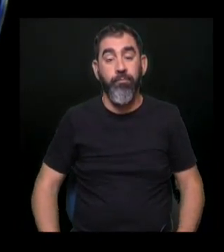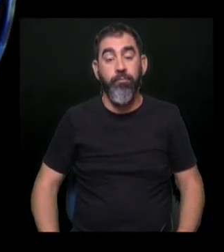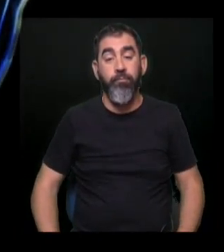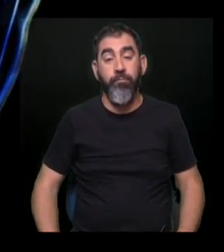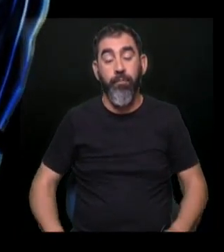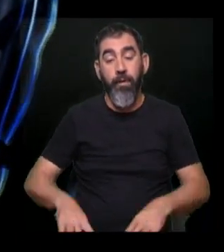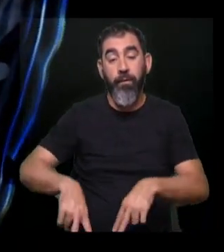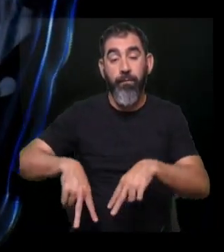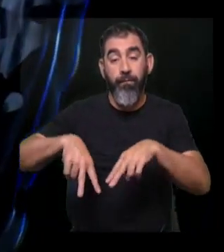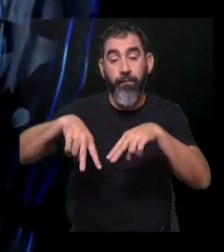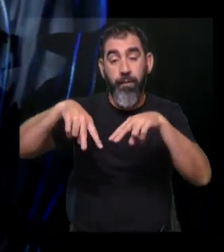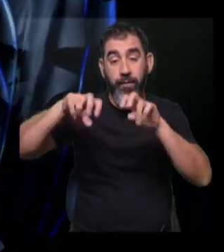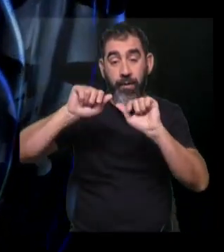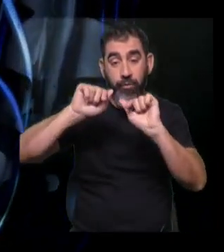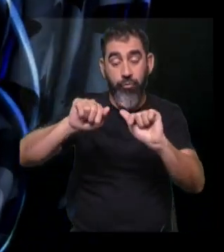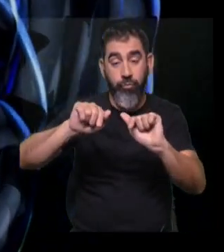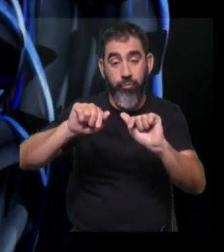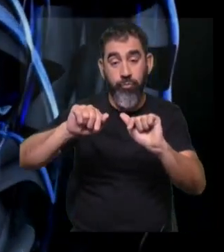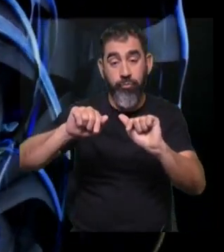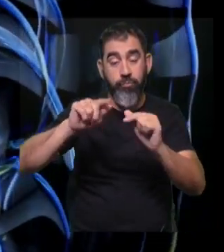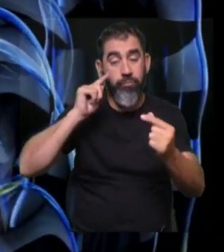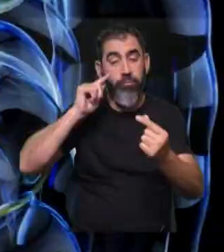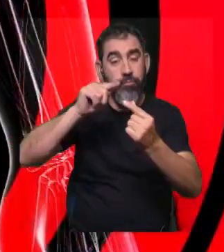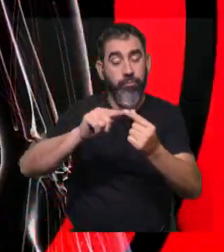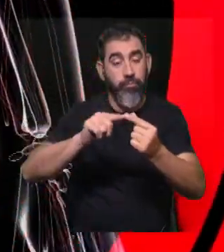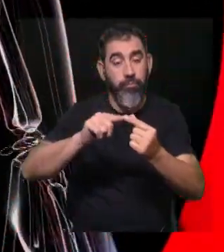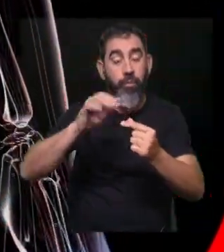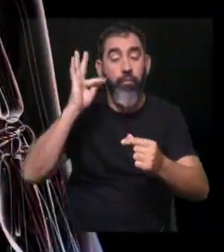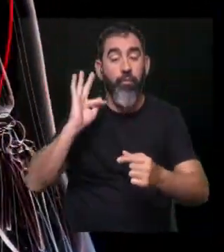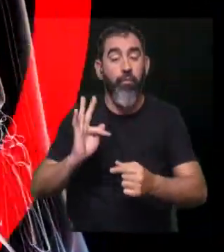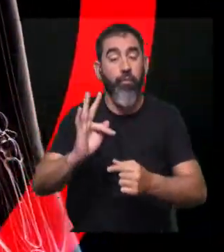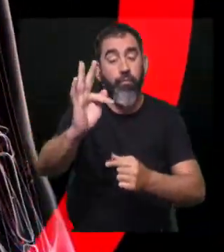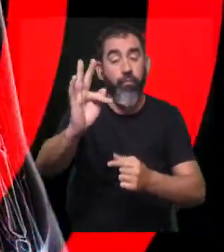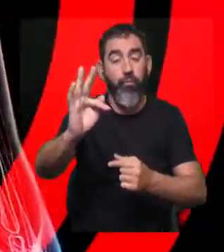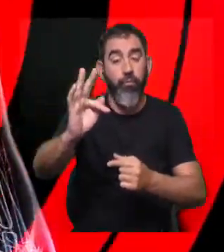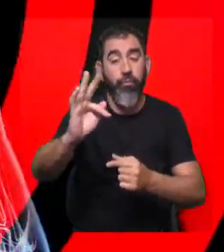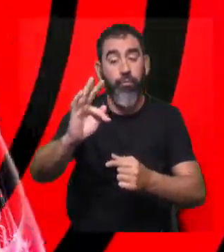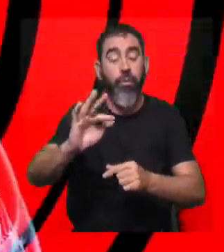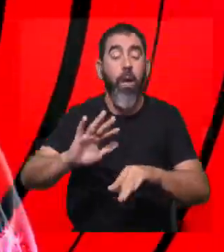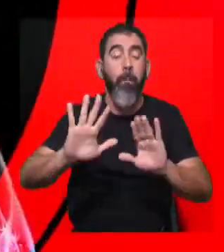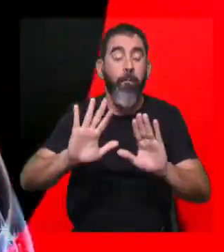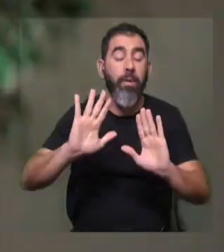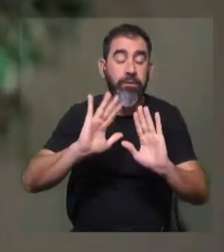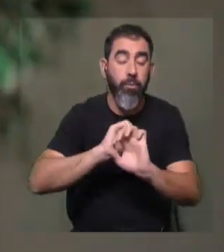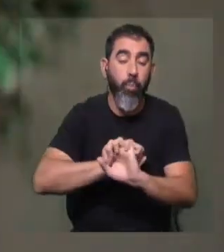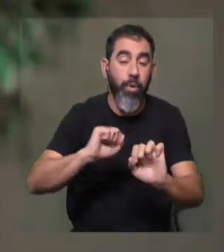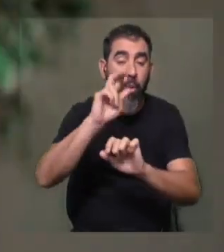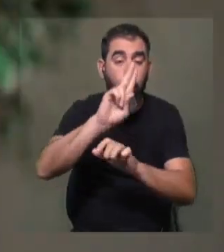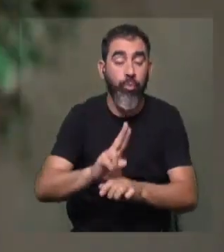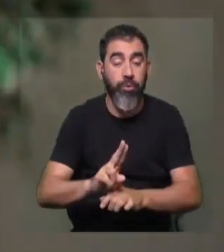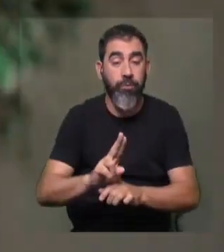En la investigación en microbiota intestinal lo que se apunta es que en un futuro podamos generar quizás sí la utilización